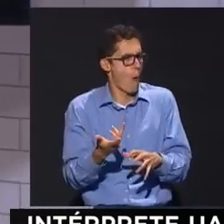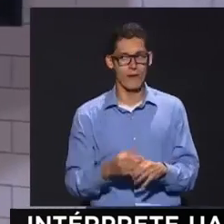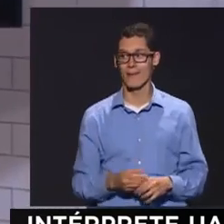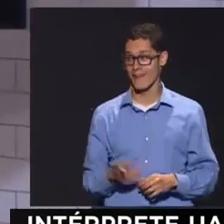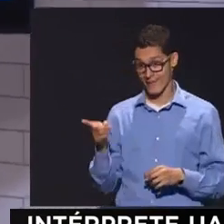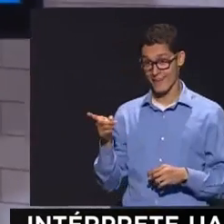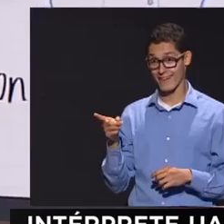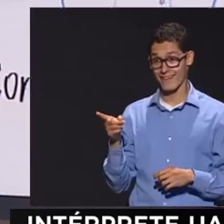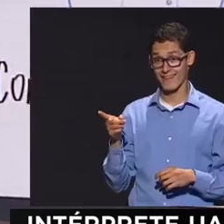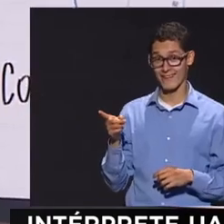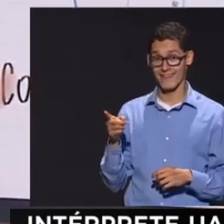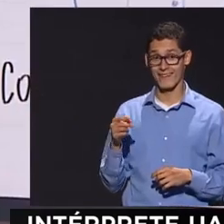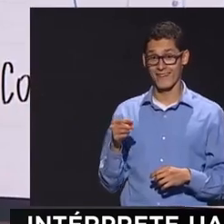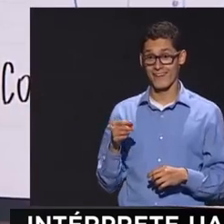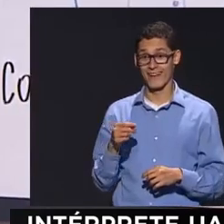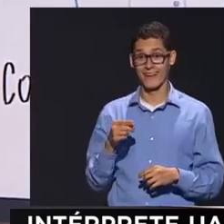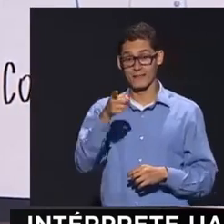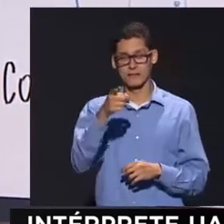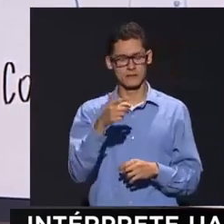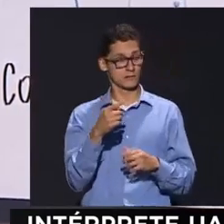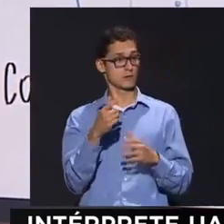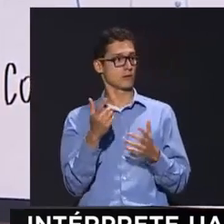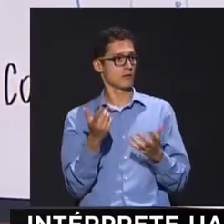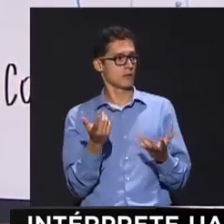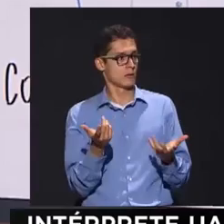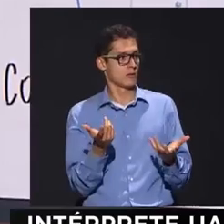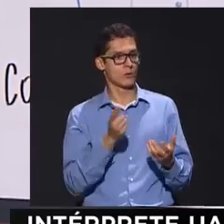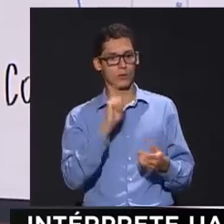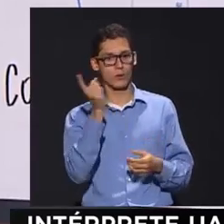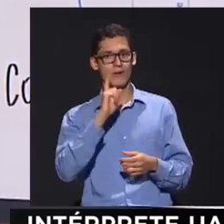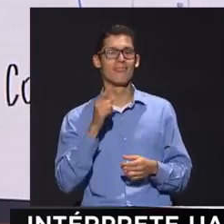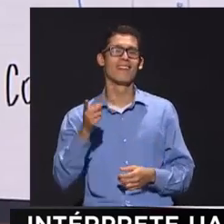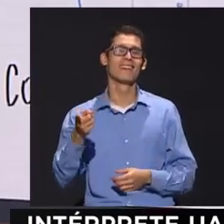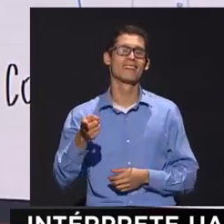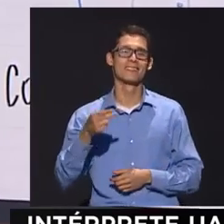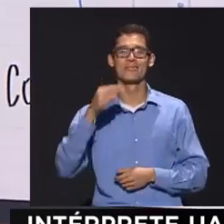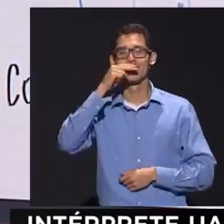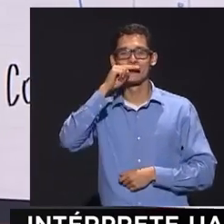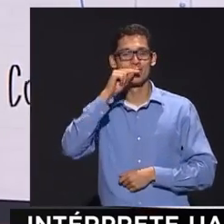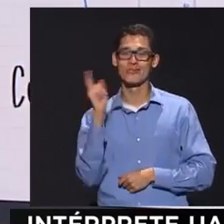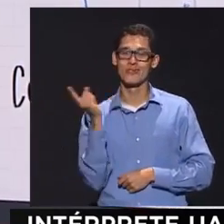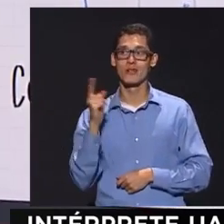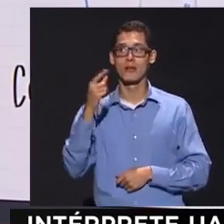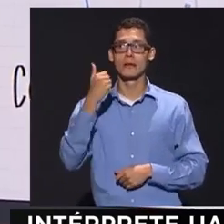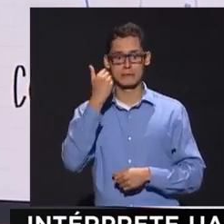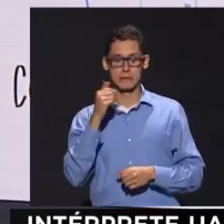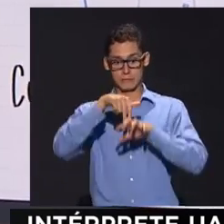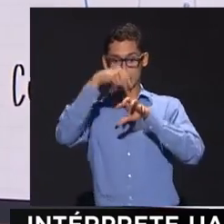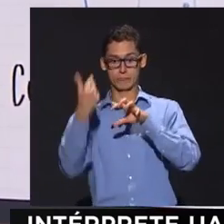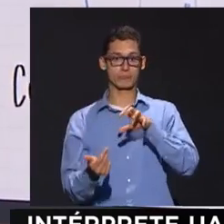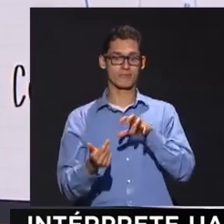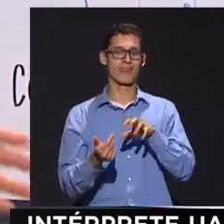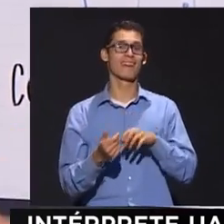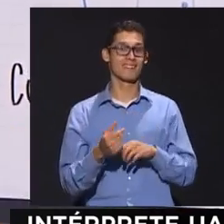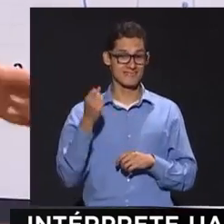que no respondió pago la chica grande la mujer adulta un adulto siempre piensa no qué miedo me caigo me